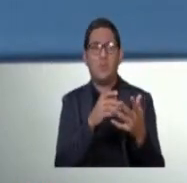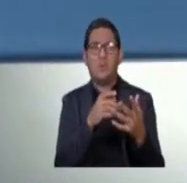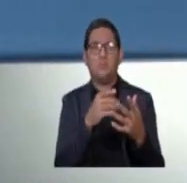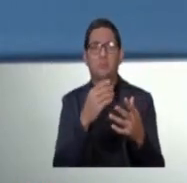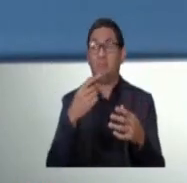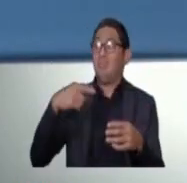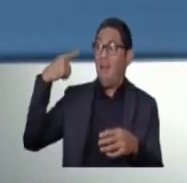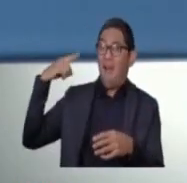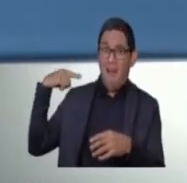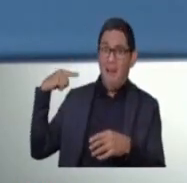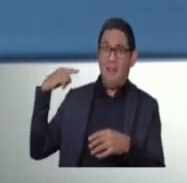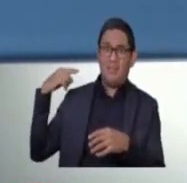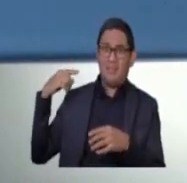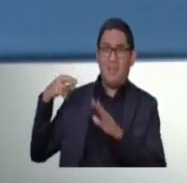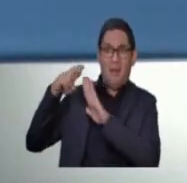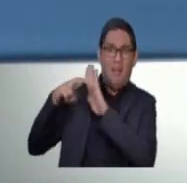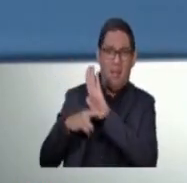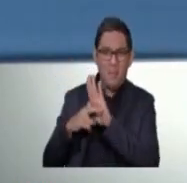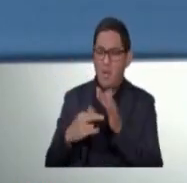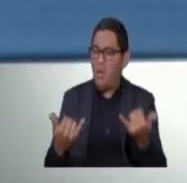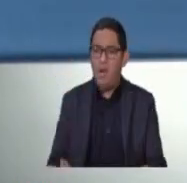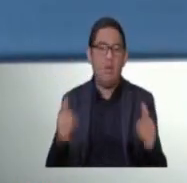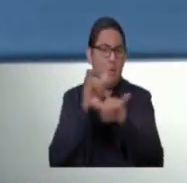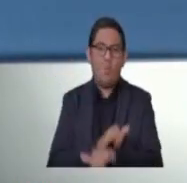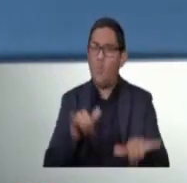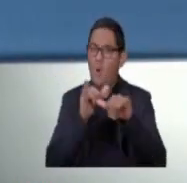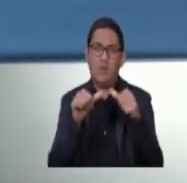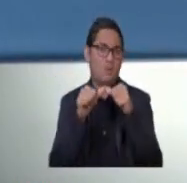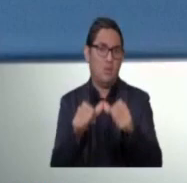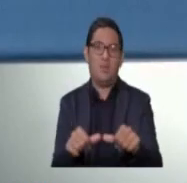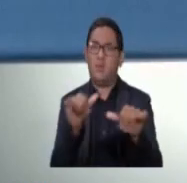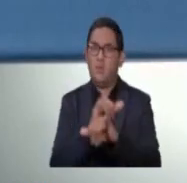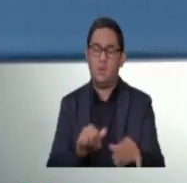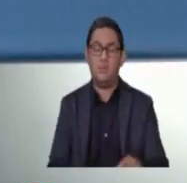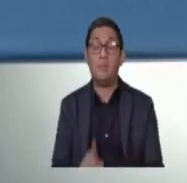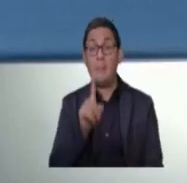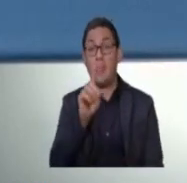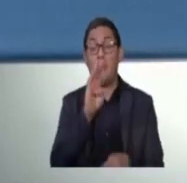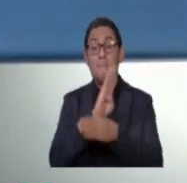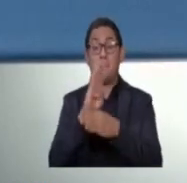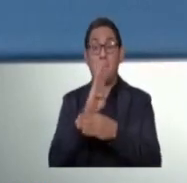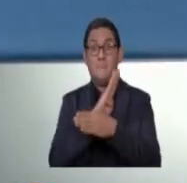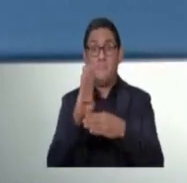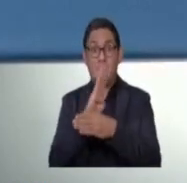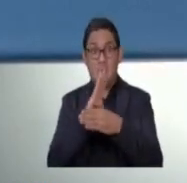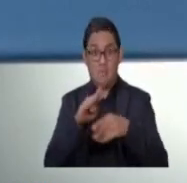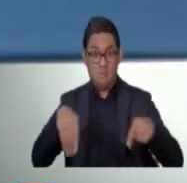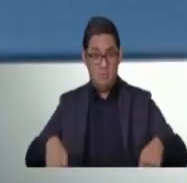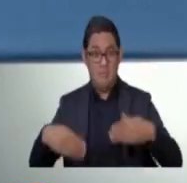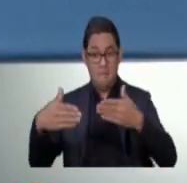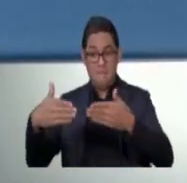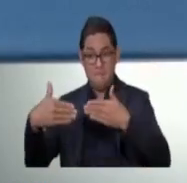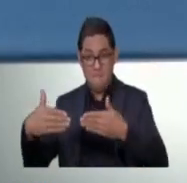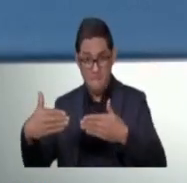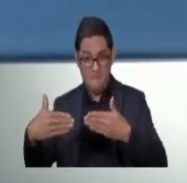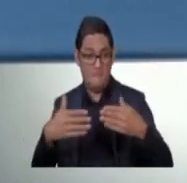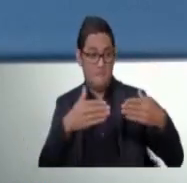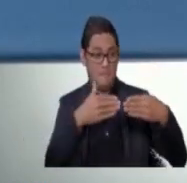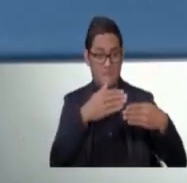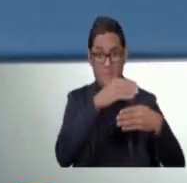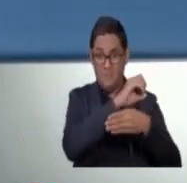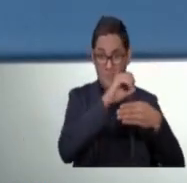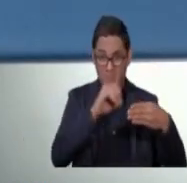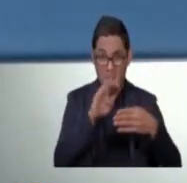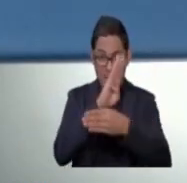en este momento las entidades bancarias en la provincia de panamá y panamá oeste